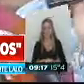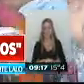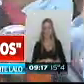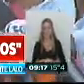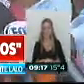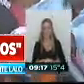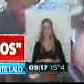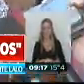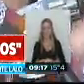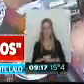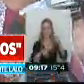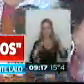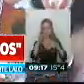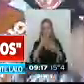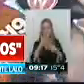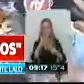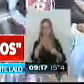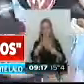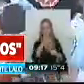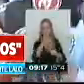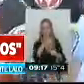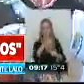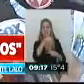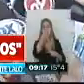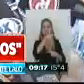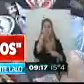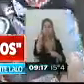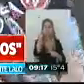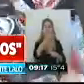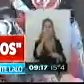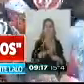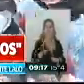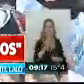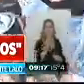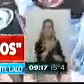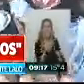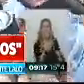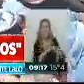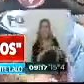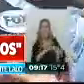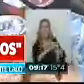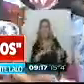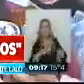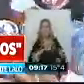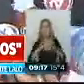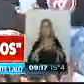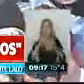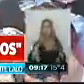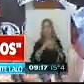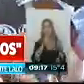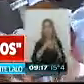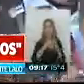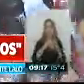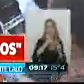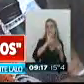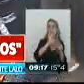todo el tiempo. ¿En la revancha cuántos rounds te aguanta, Chino? En la revancha ya lo conozco y quizá por ahí sea una pelea más fácil o más difícil, no